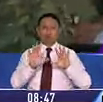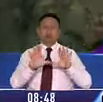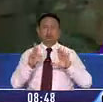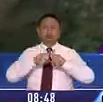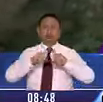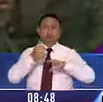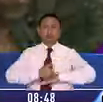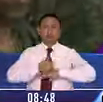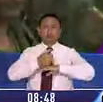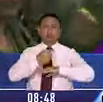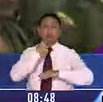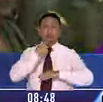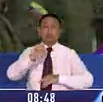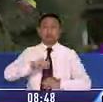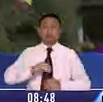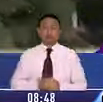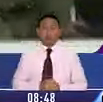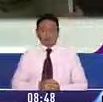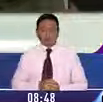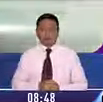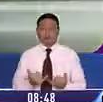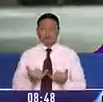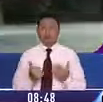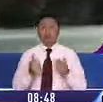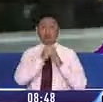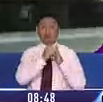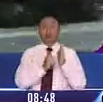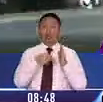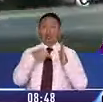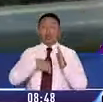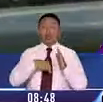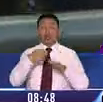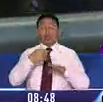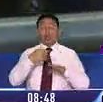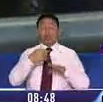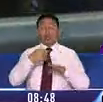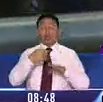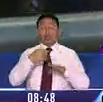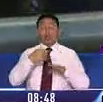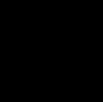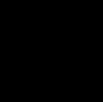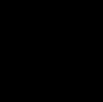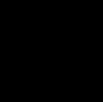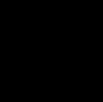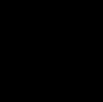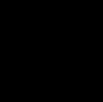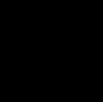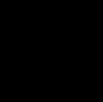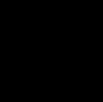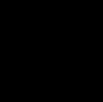se ha confirmado es que, bueno, será una agenda bastante amplia. Se tomarán decisiones